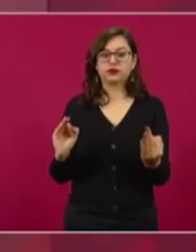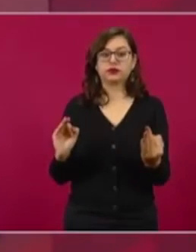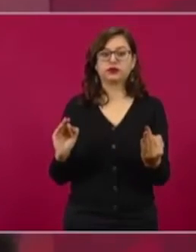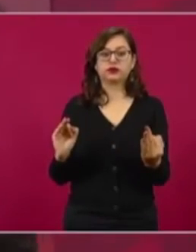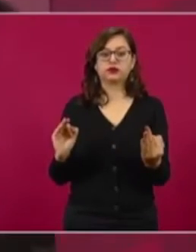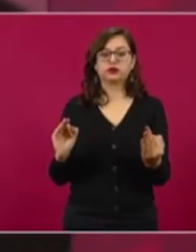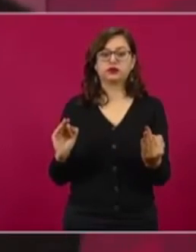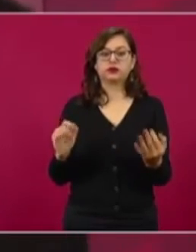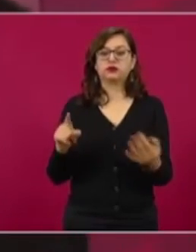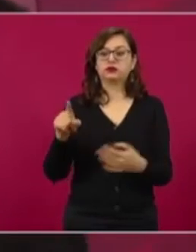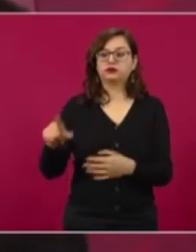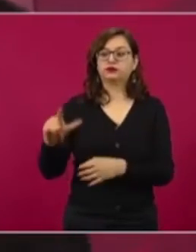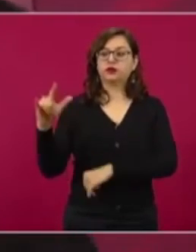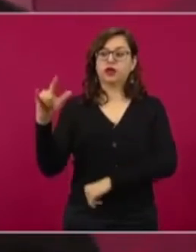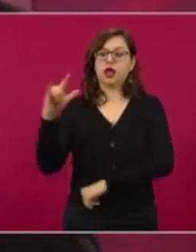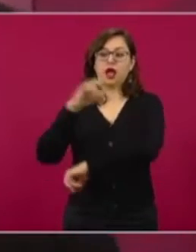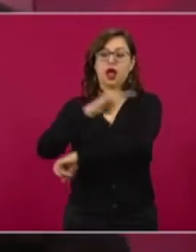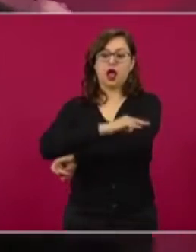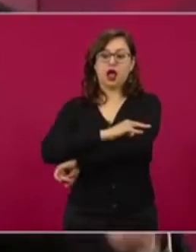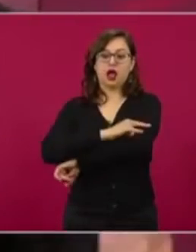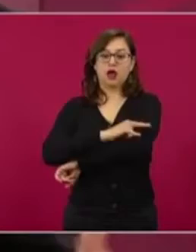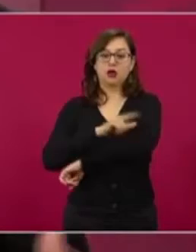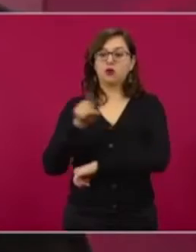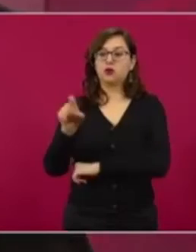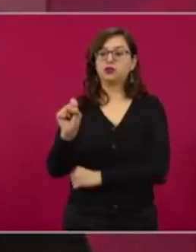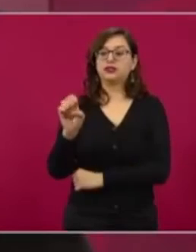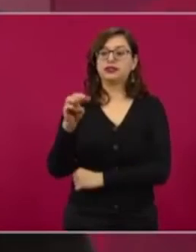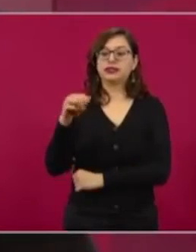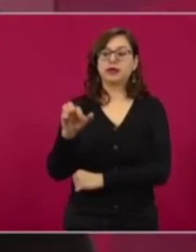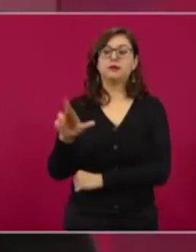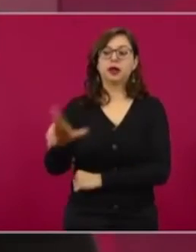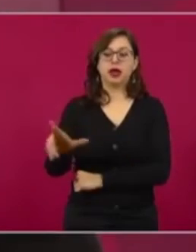del aeropuerto de Marina,